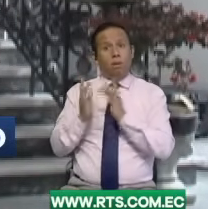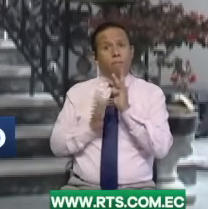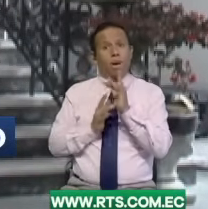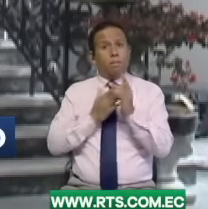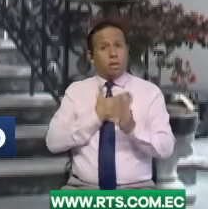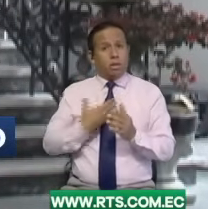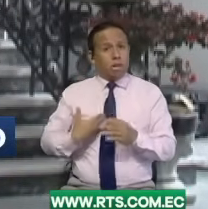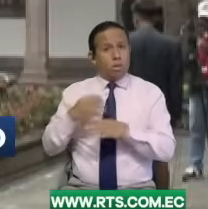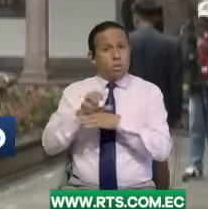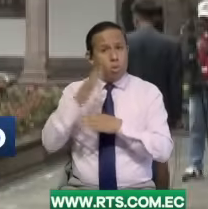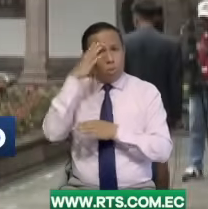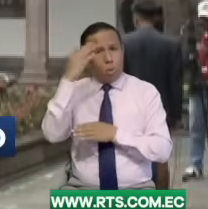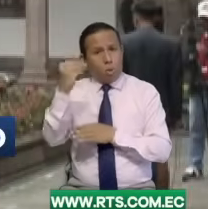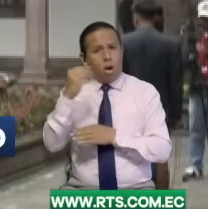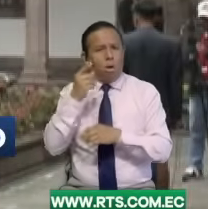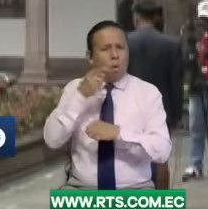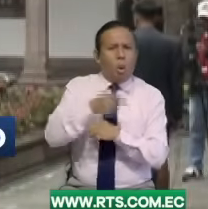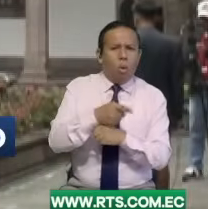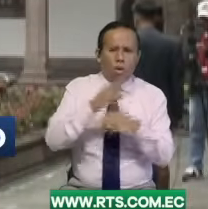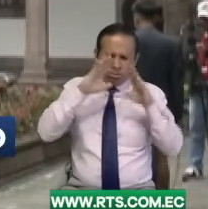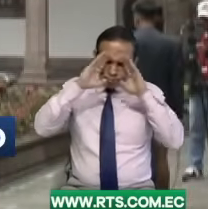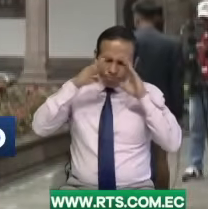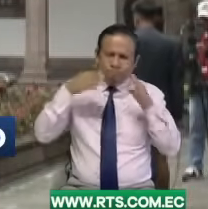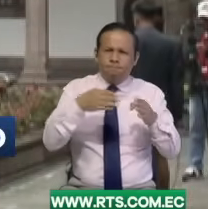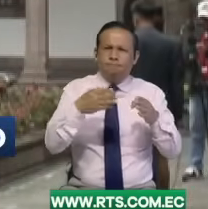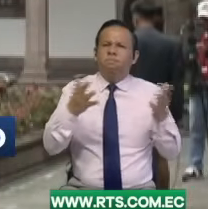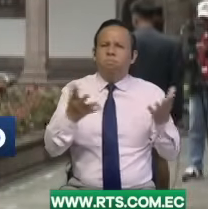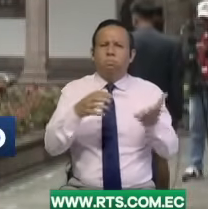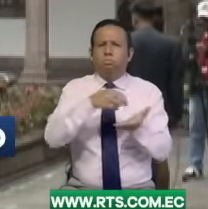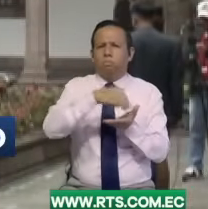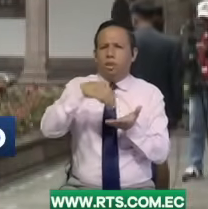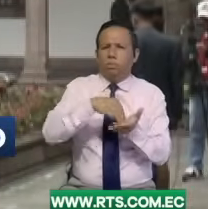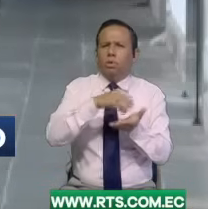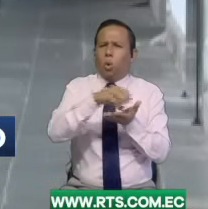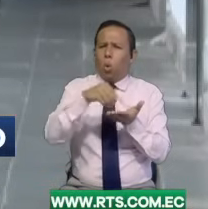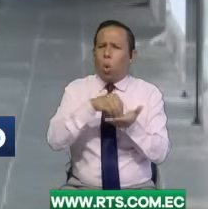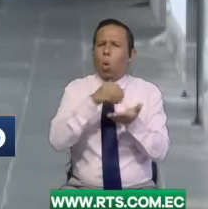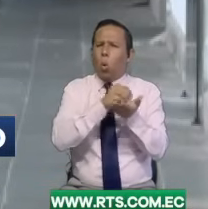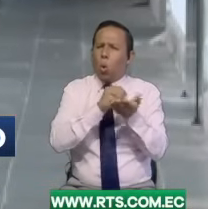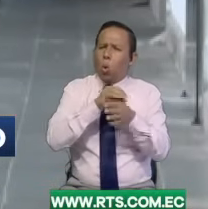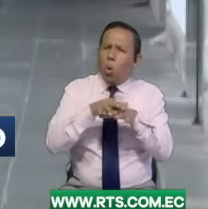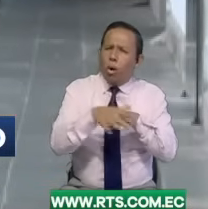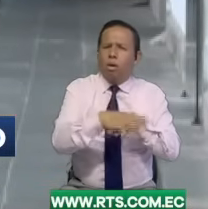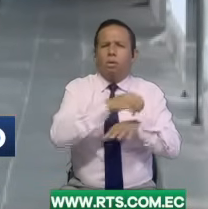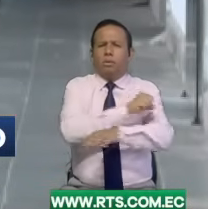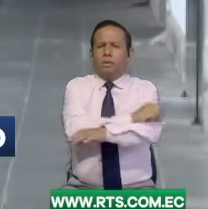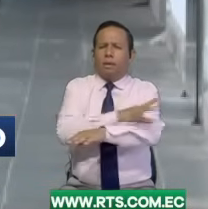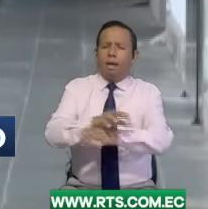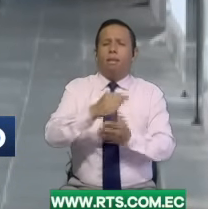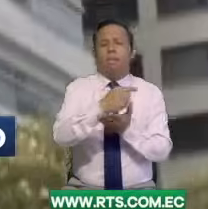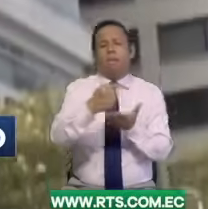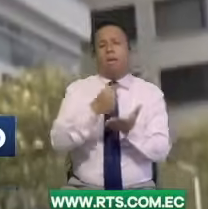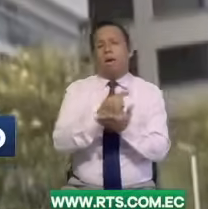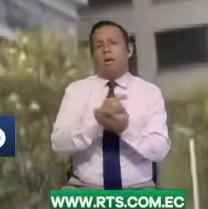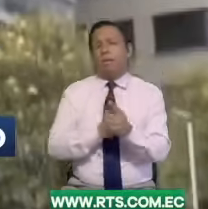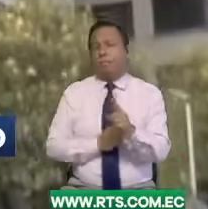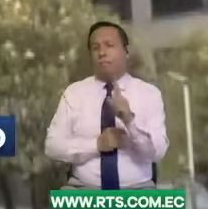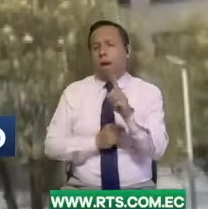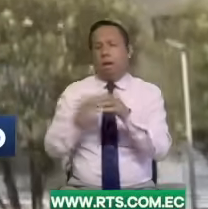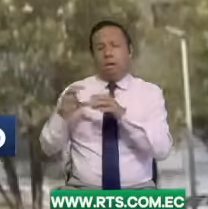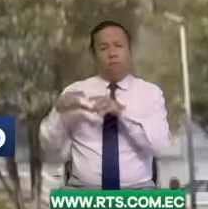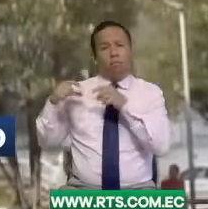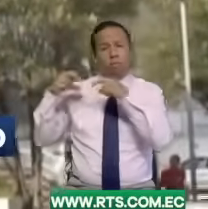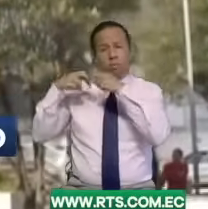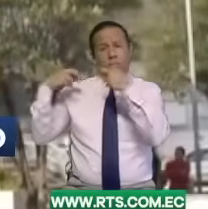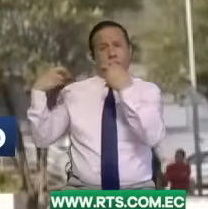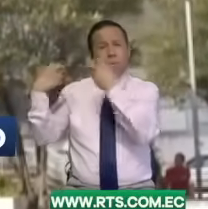dispuso el estado de excepción también focalizado en Manabí, El Oro, Los Ríos, Santa Elena y Guayas. Pero la Corte Constitucional el